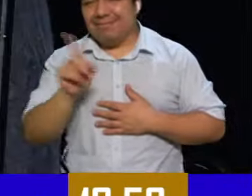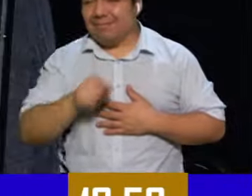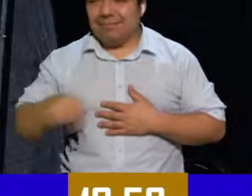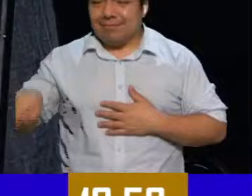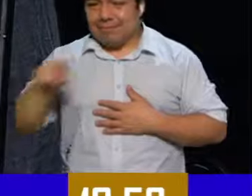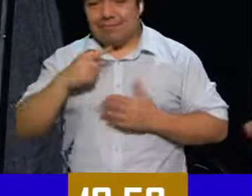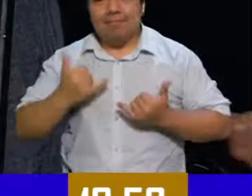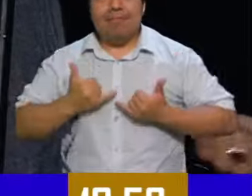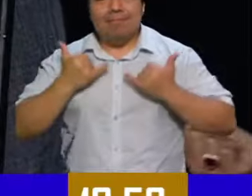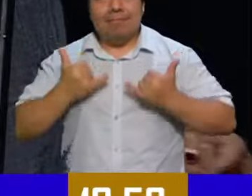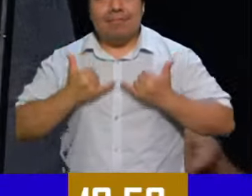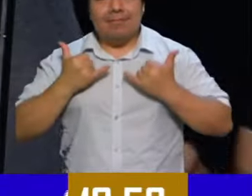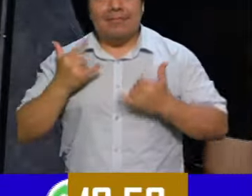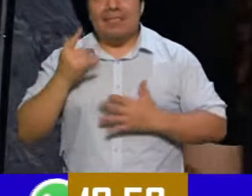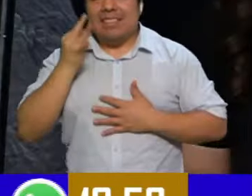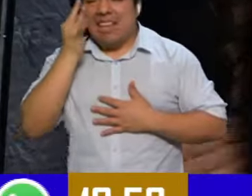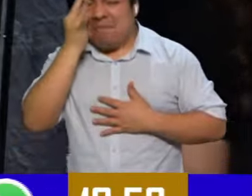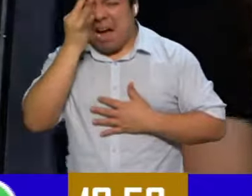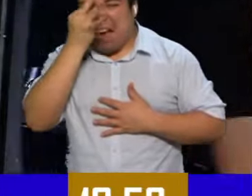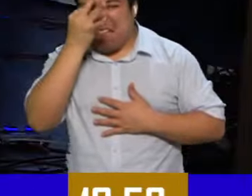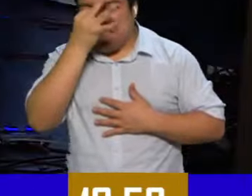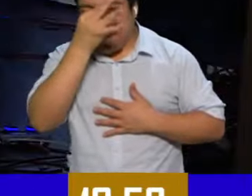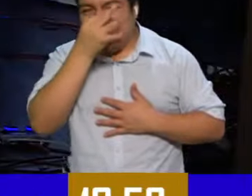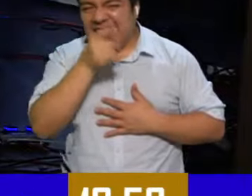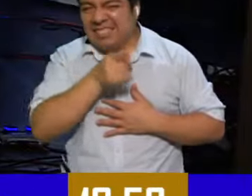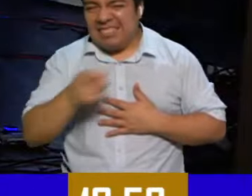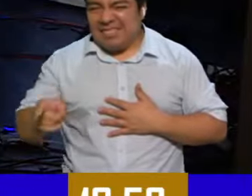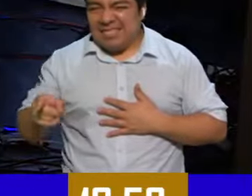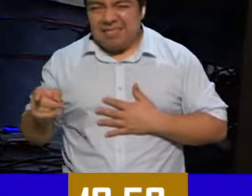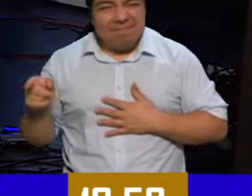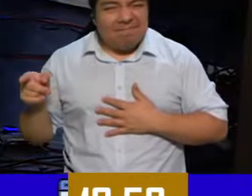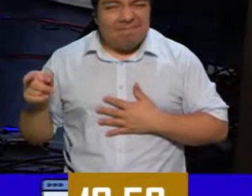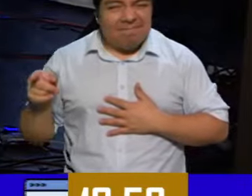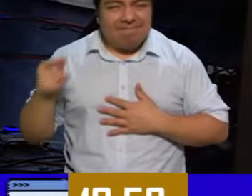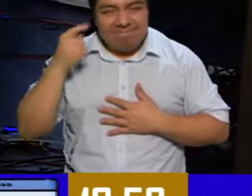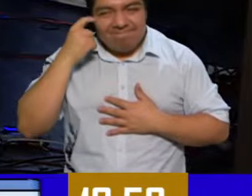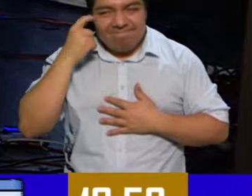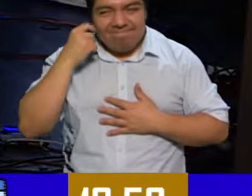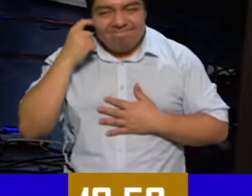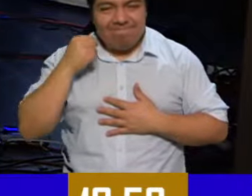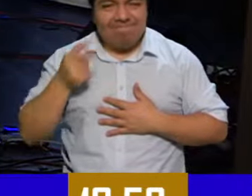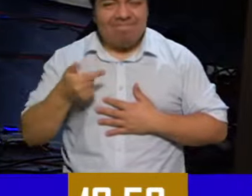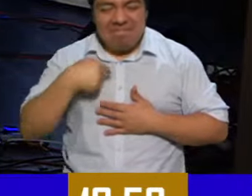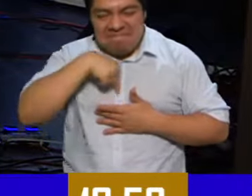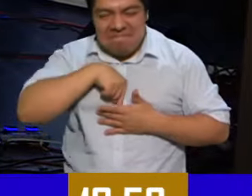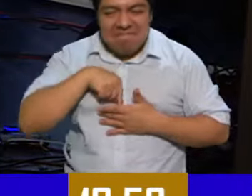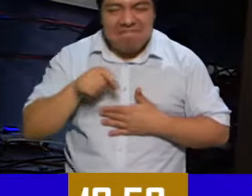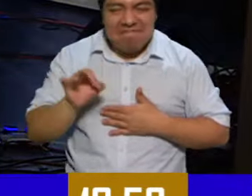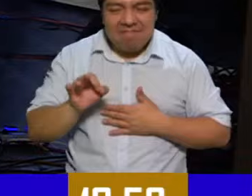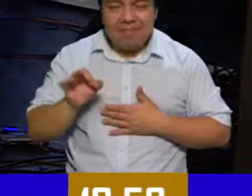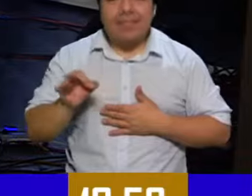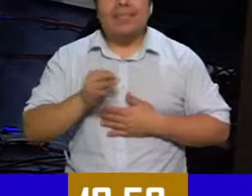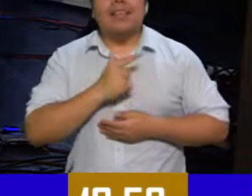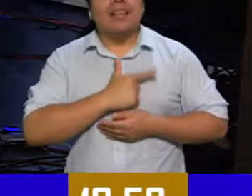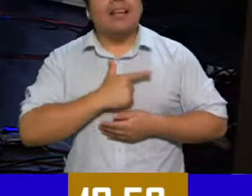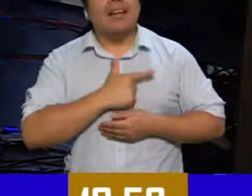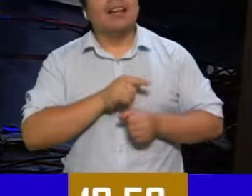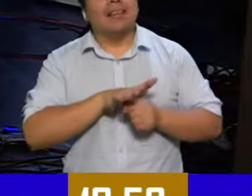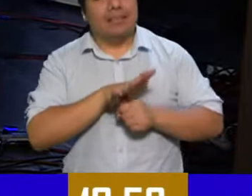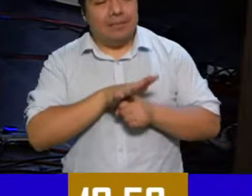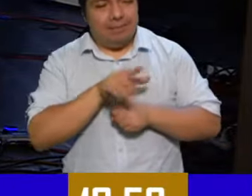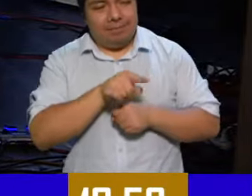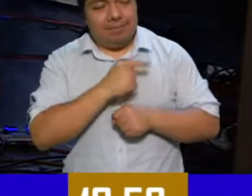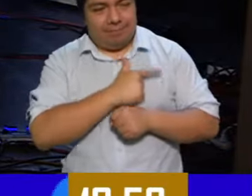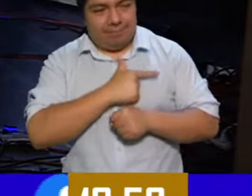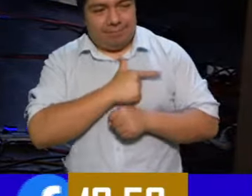muchachos han de ser más fresas. O sea, más trans. Son tiernos Miguel por dentro. A ver. ¿Sí? Gustos culposos. A ver,